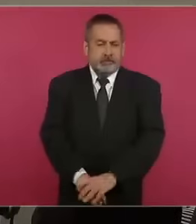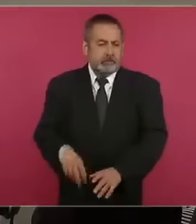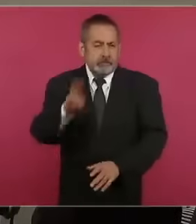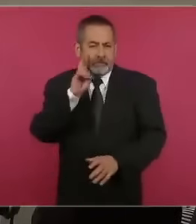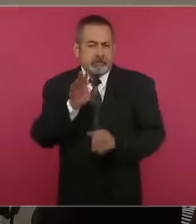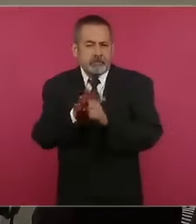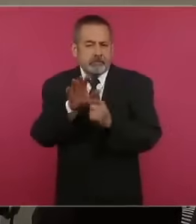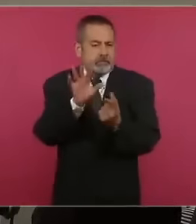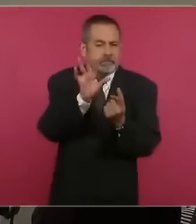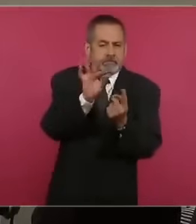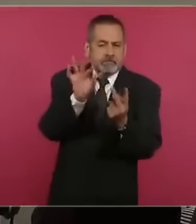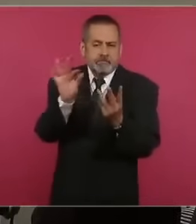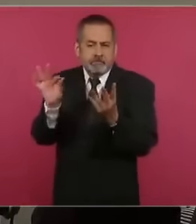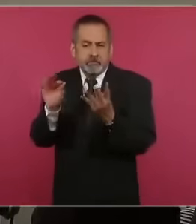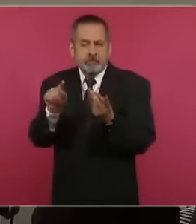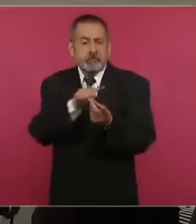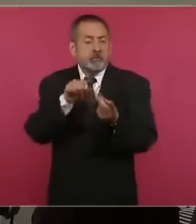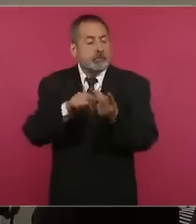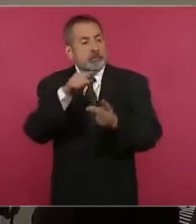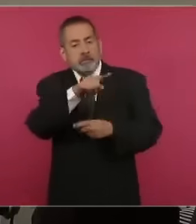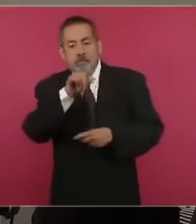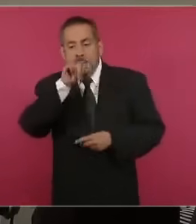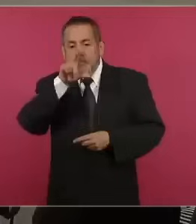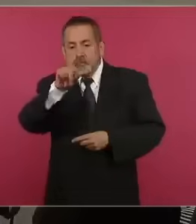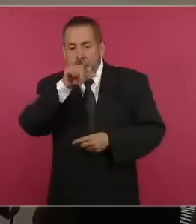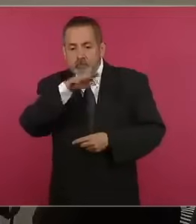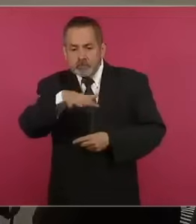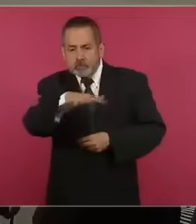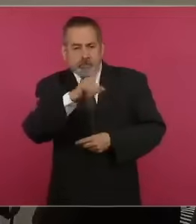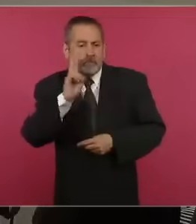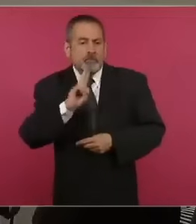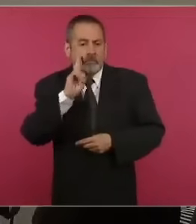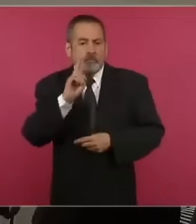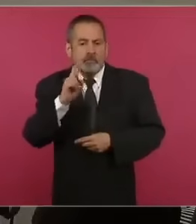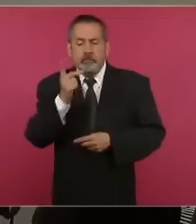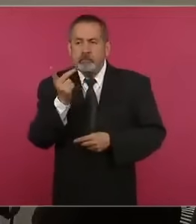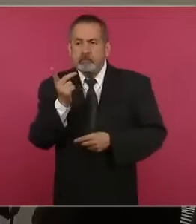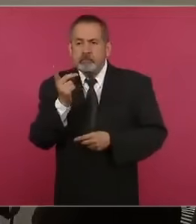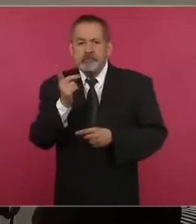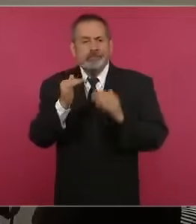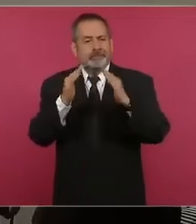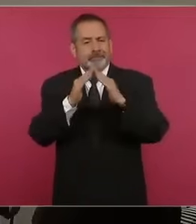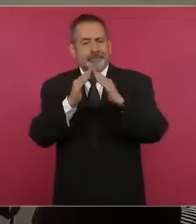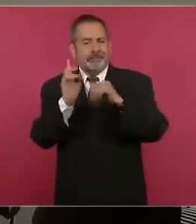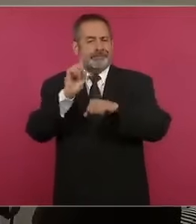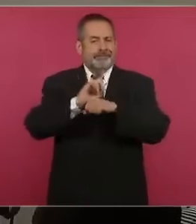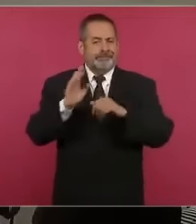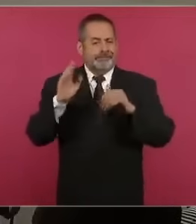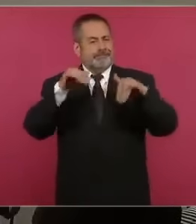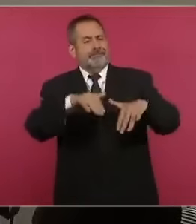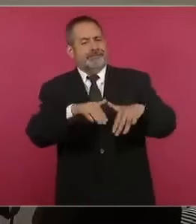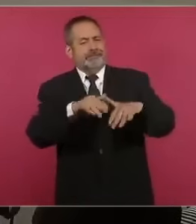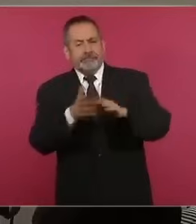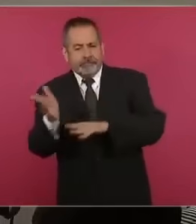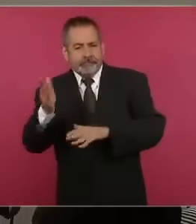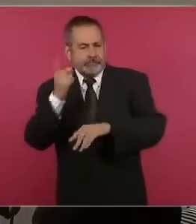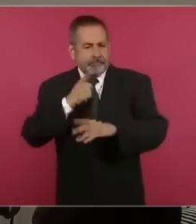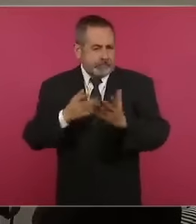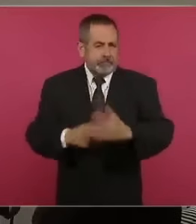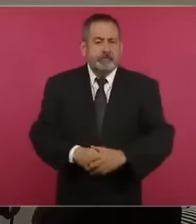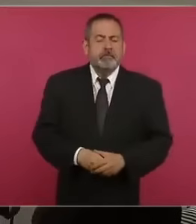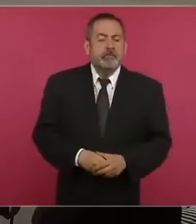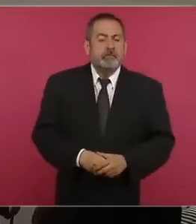en el estado de Jalisco. Adelante. Y bueno, adelante. Y el centro establecería